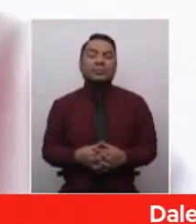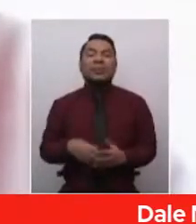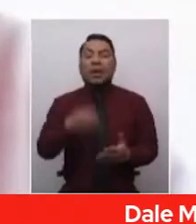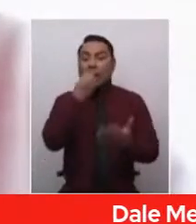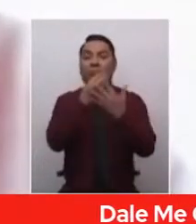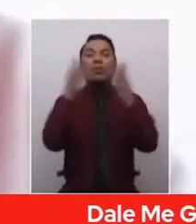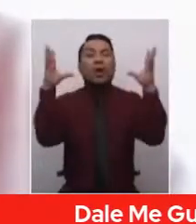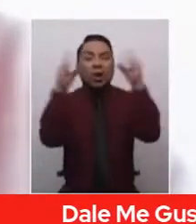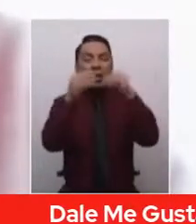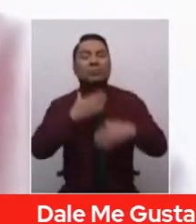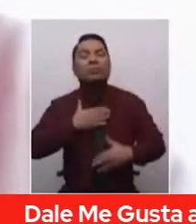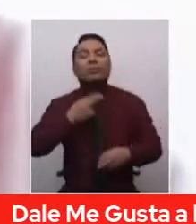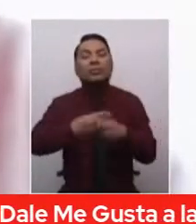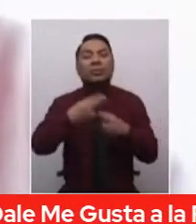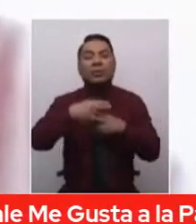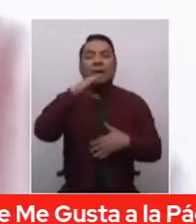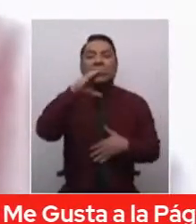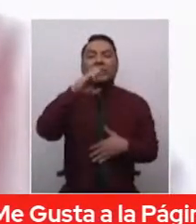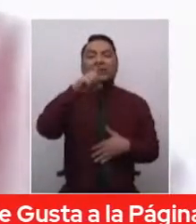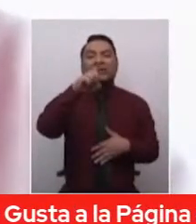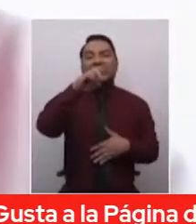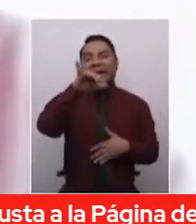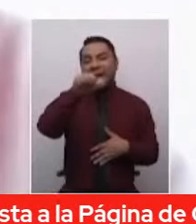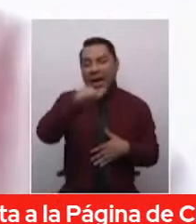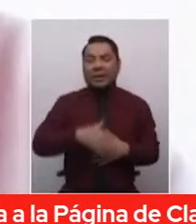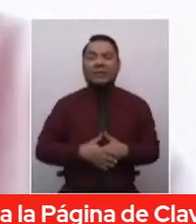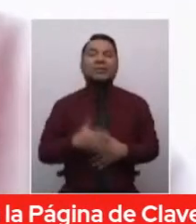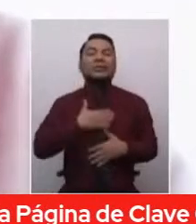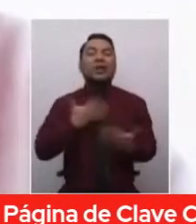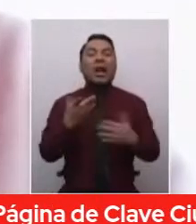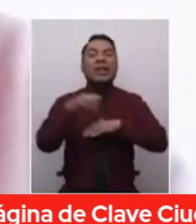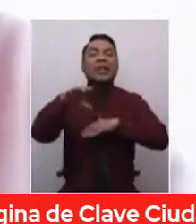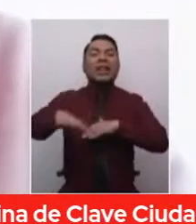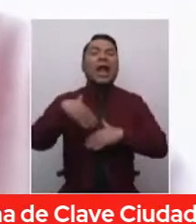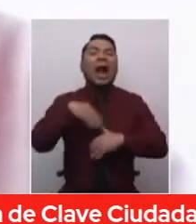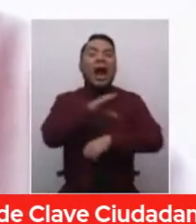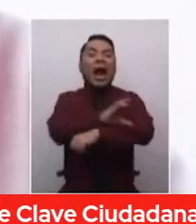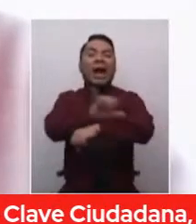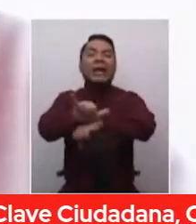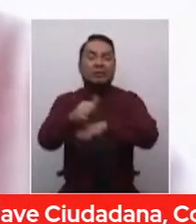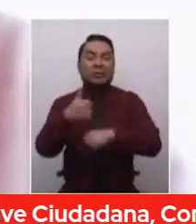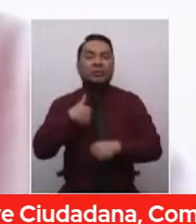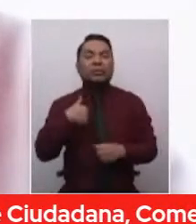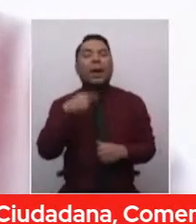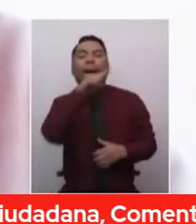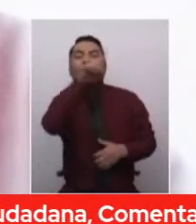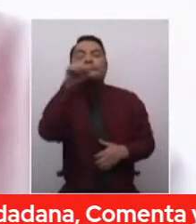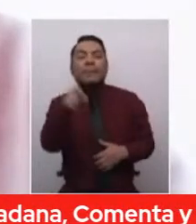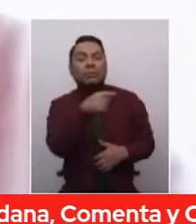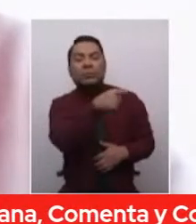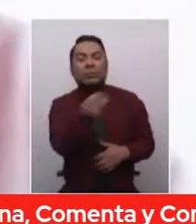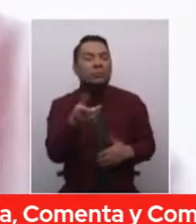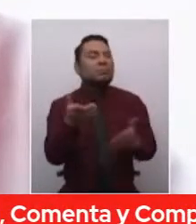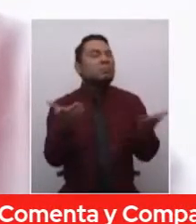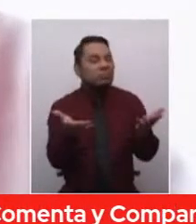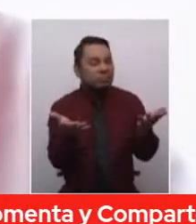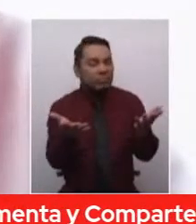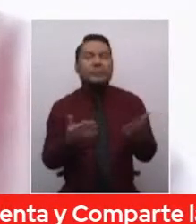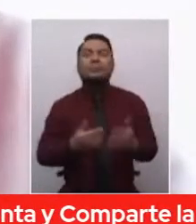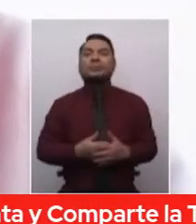Buenas noches, mi nombre es Cecilia Ramírez Rivas, soy del distrito de Caraballo y mi pregunta para los candidatos es la